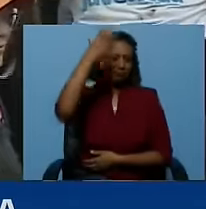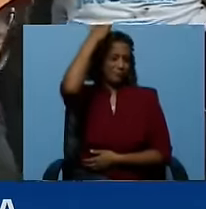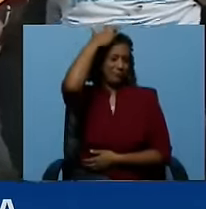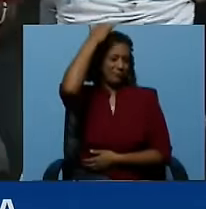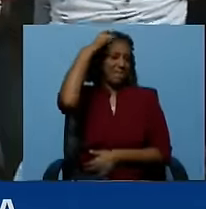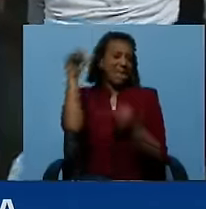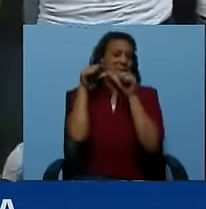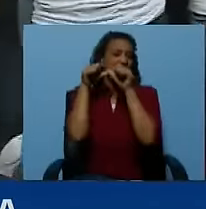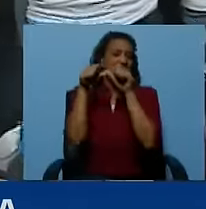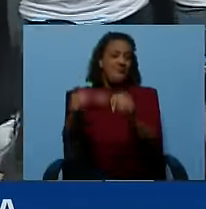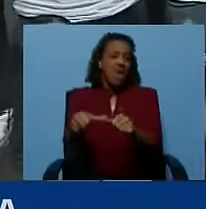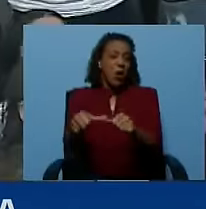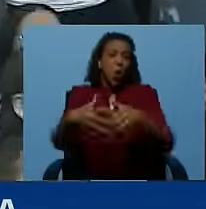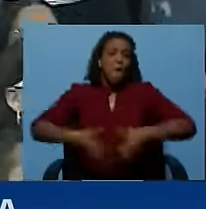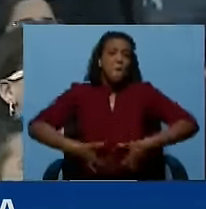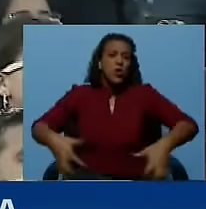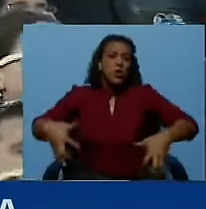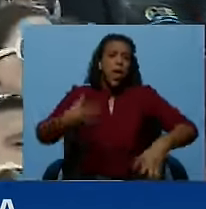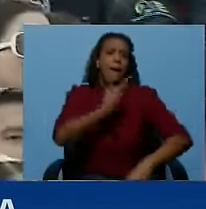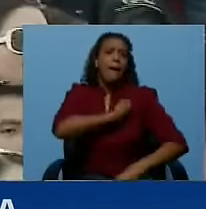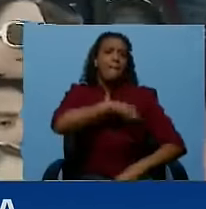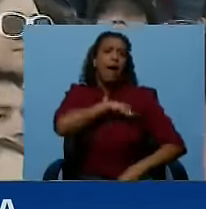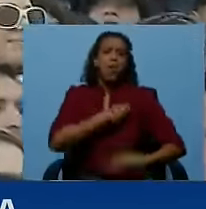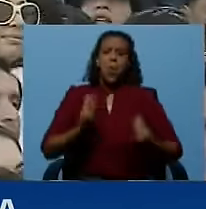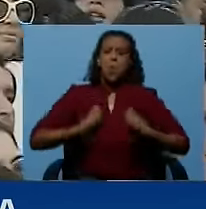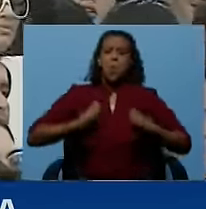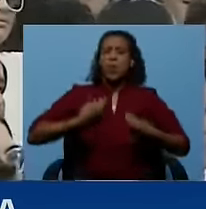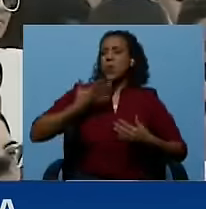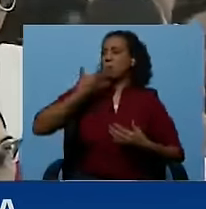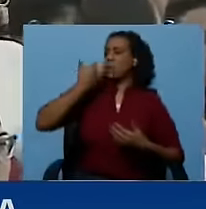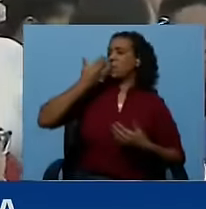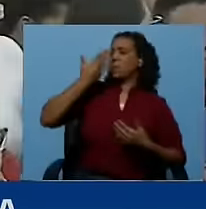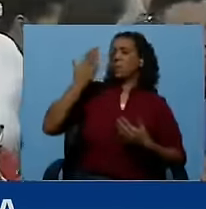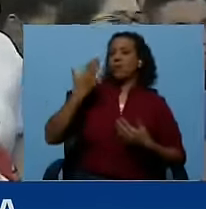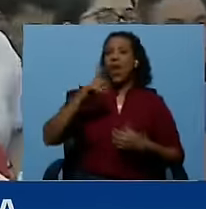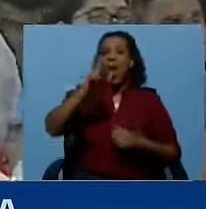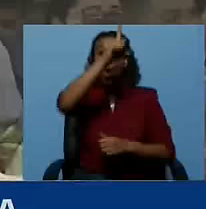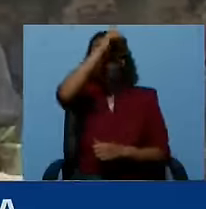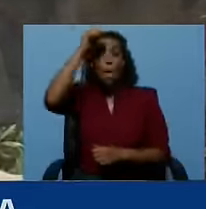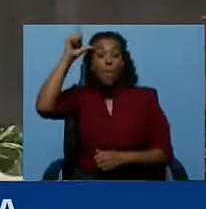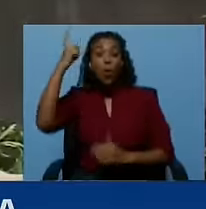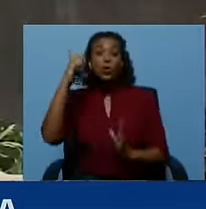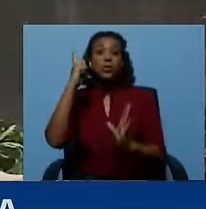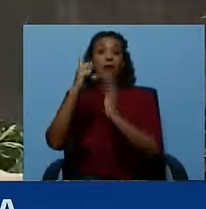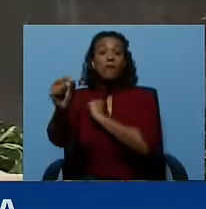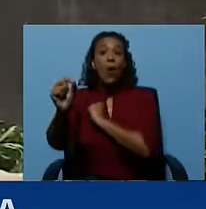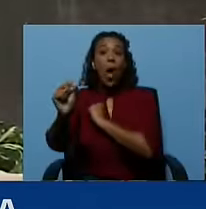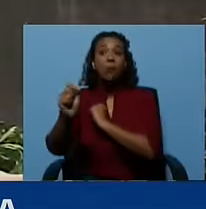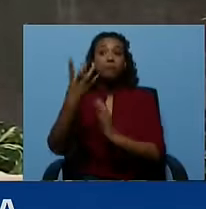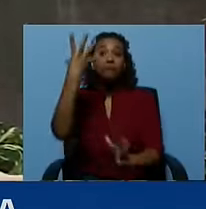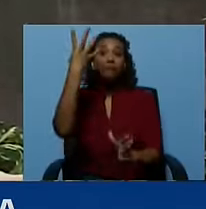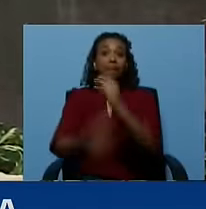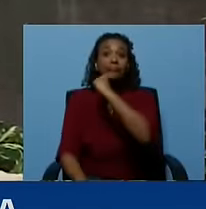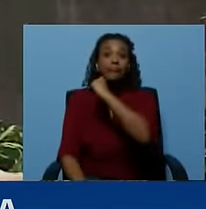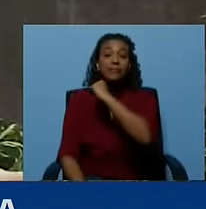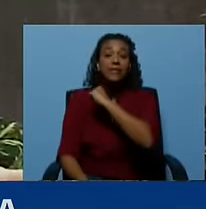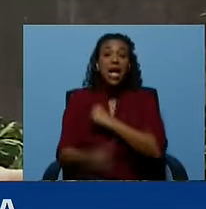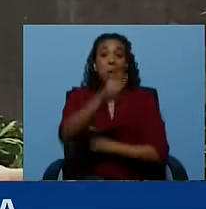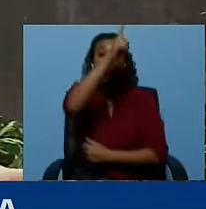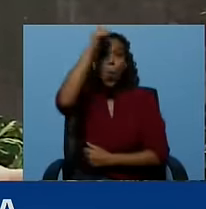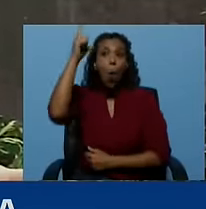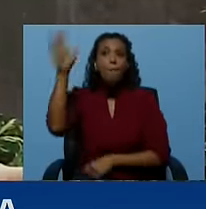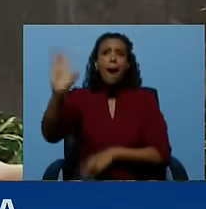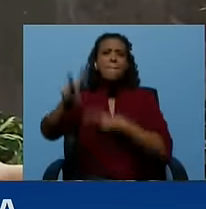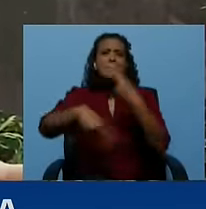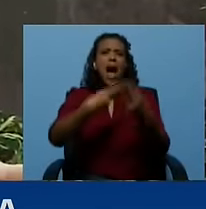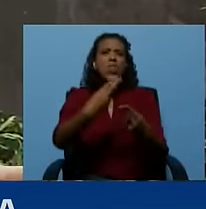se quedó como multimillonario en España. Leopoldo López se fue Jullío y había dicho,